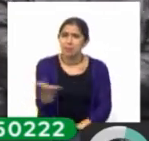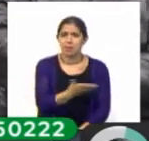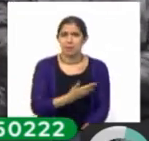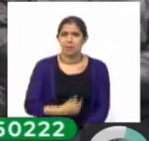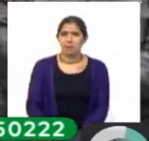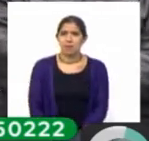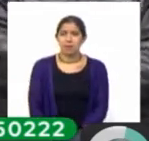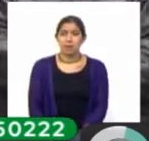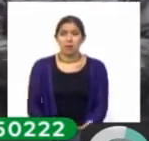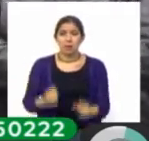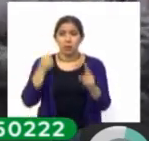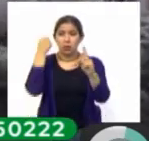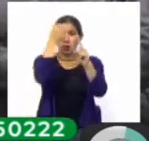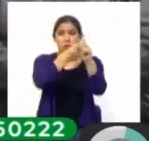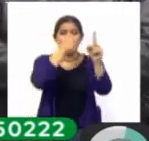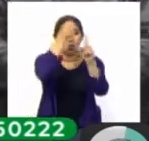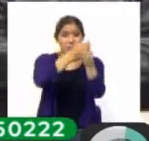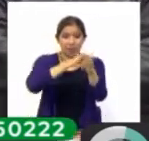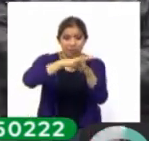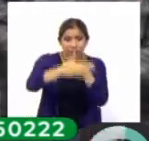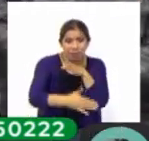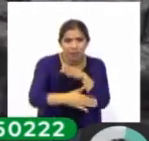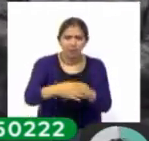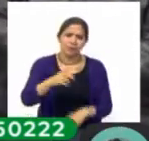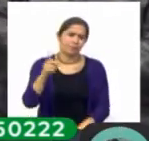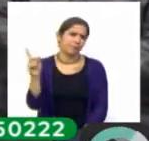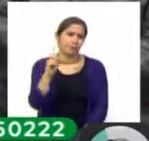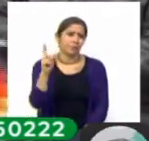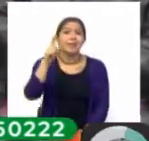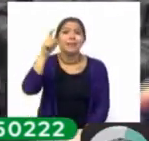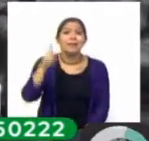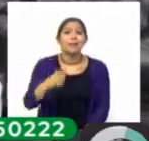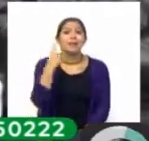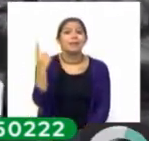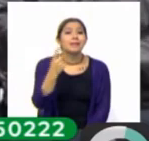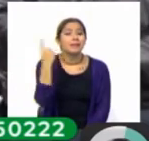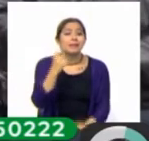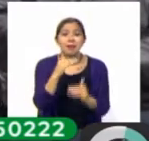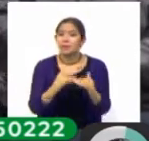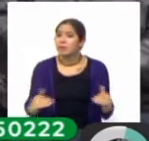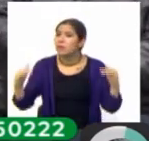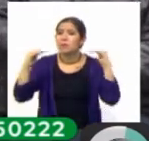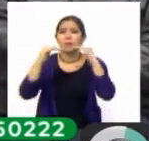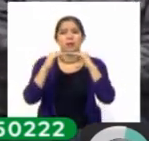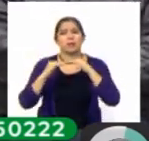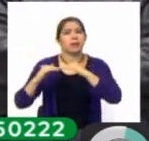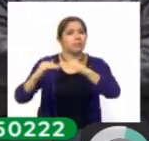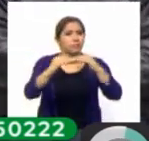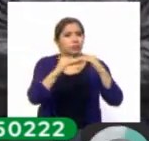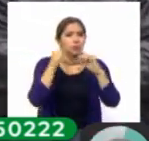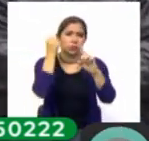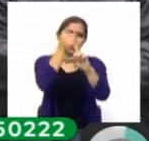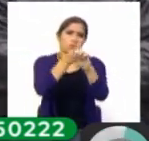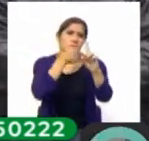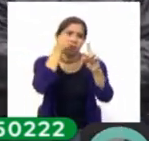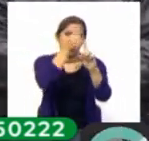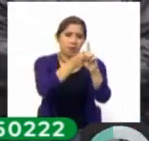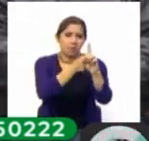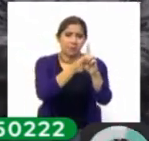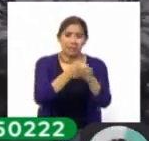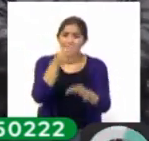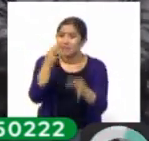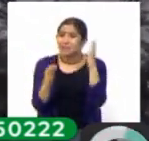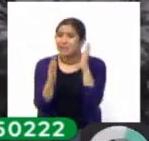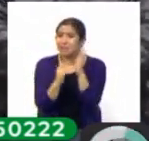nunca terminará mientras no haya igualdad. La lucha nunca terminará mientras haya